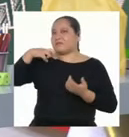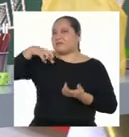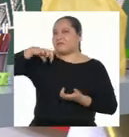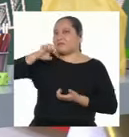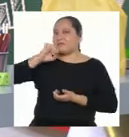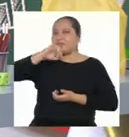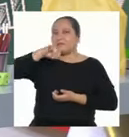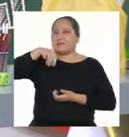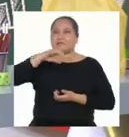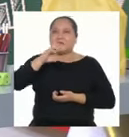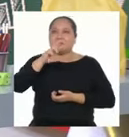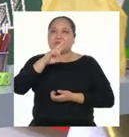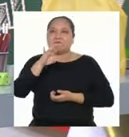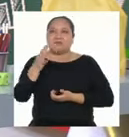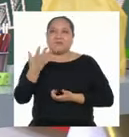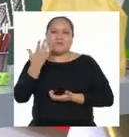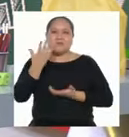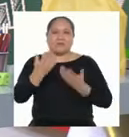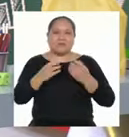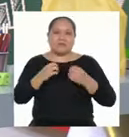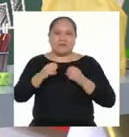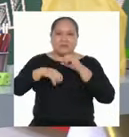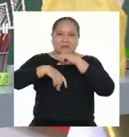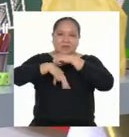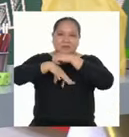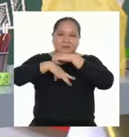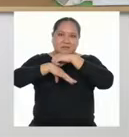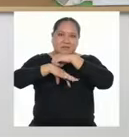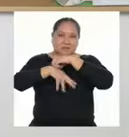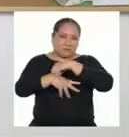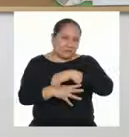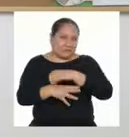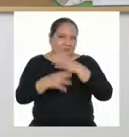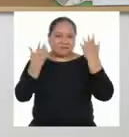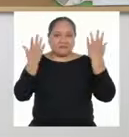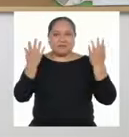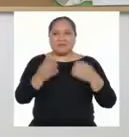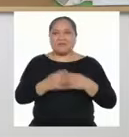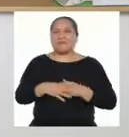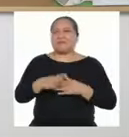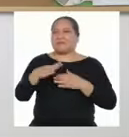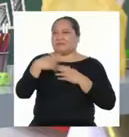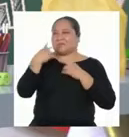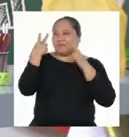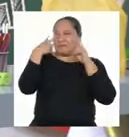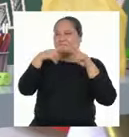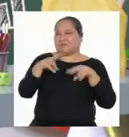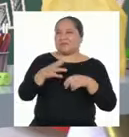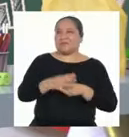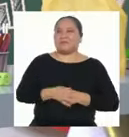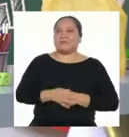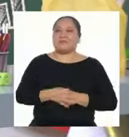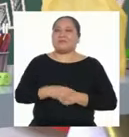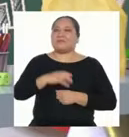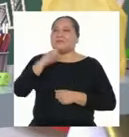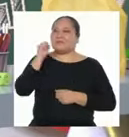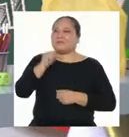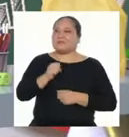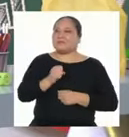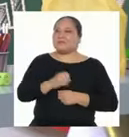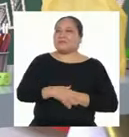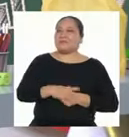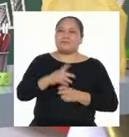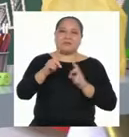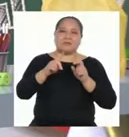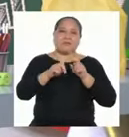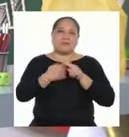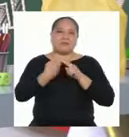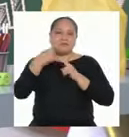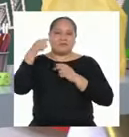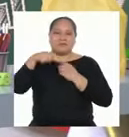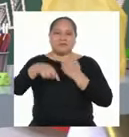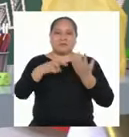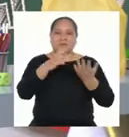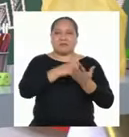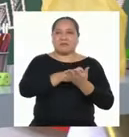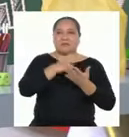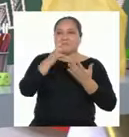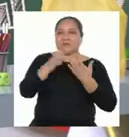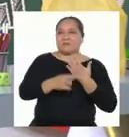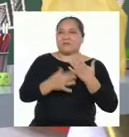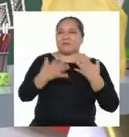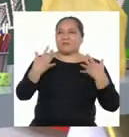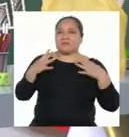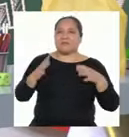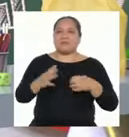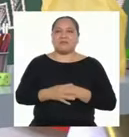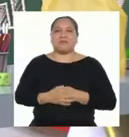sabe. Puede que un pulpo también. Luego lo vemos. Sí, para empezar con el programa de una